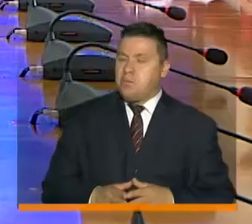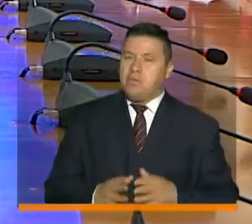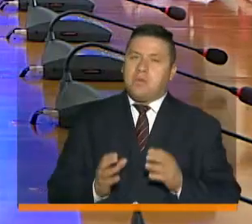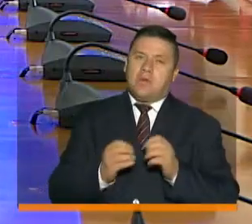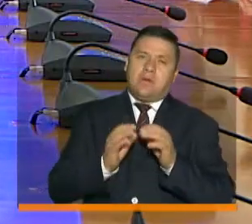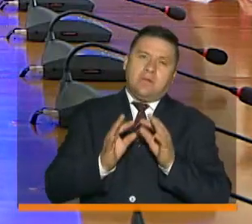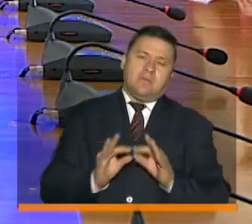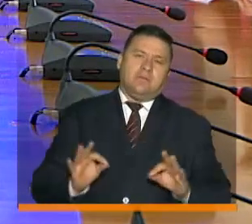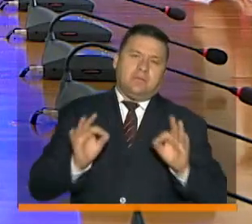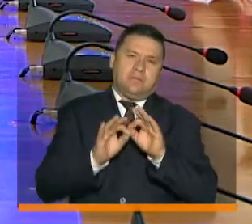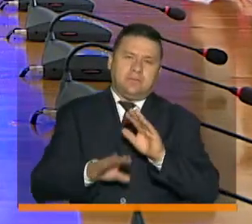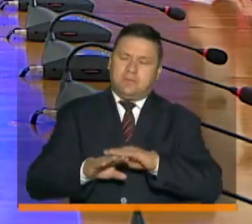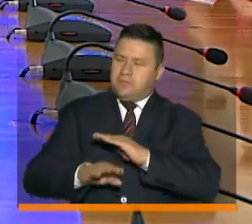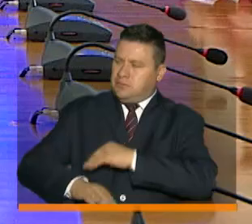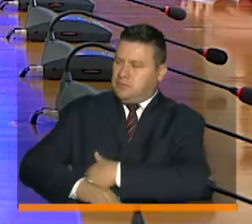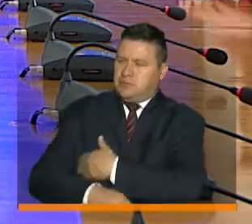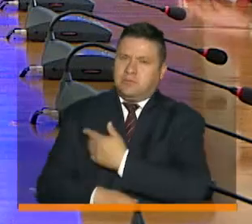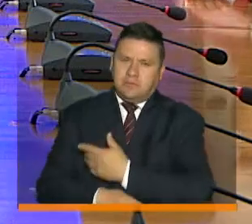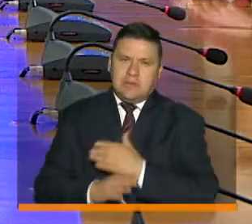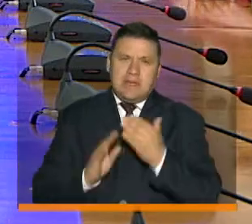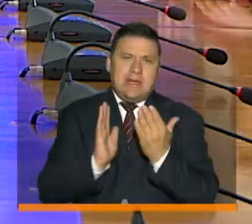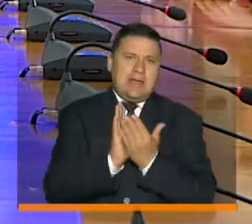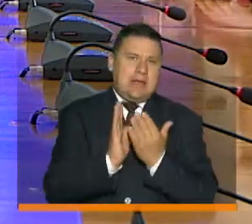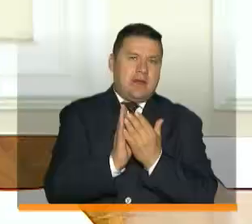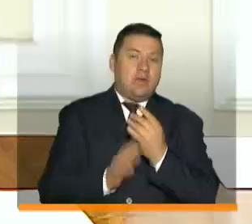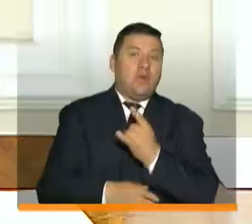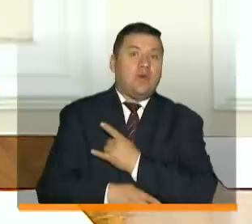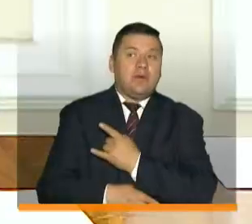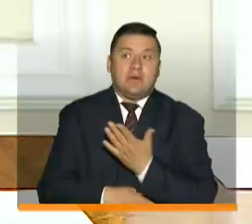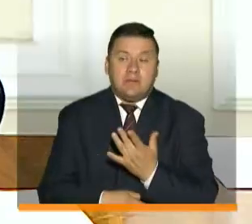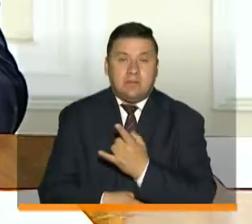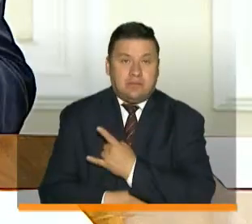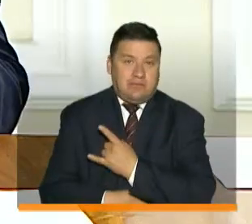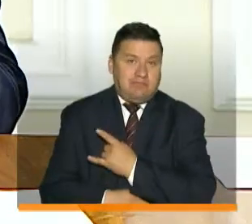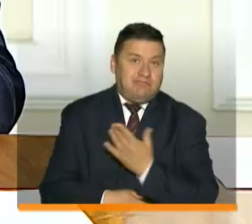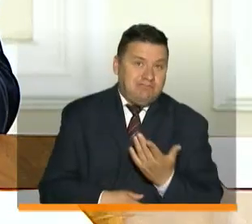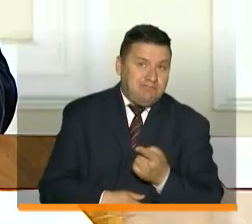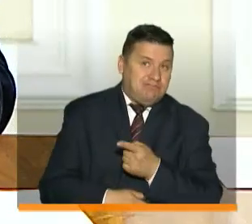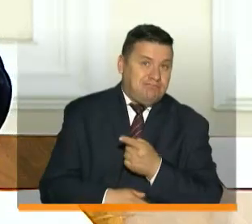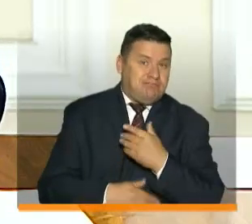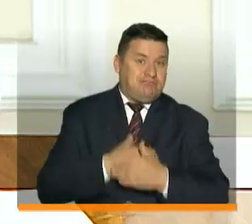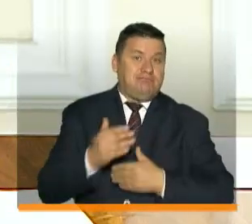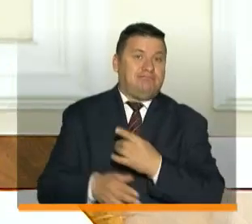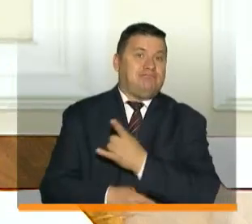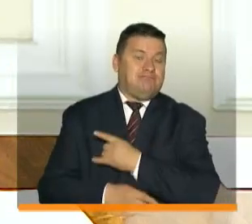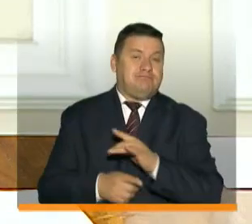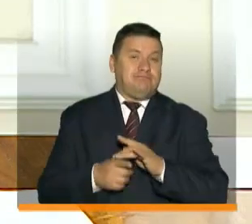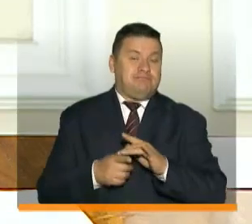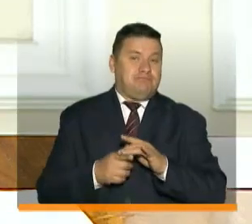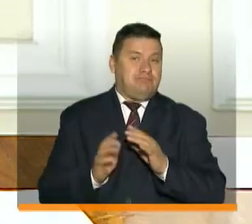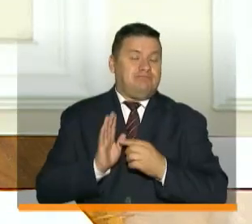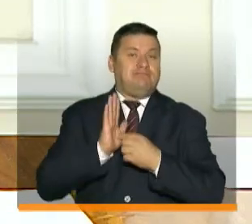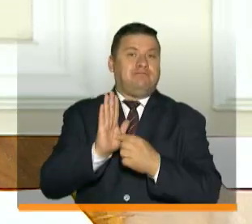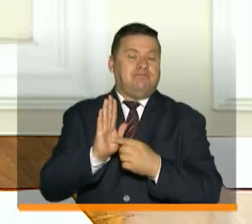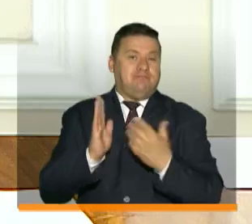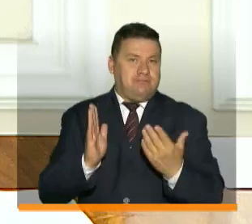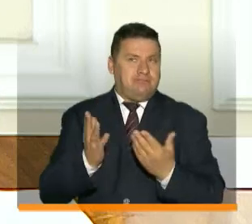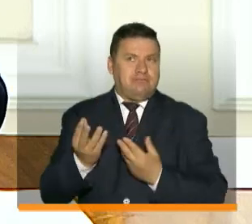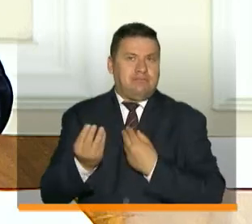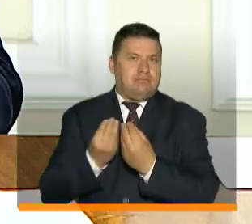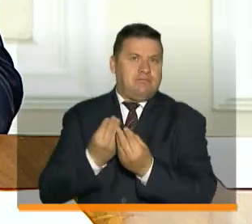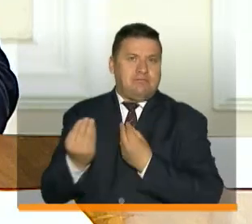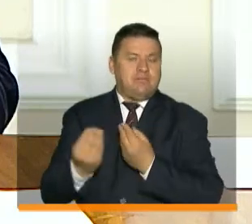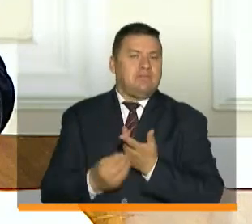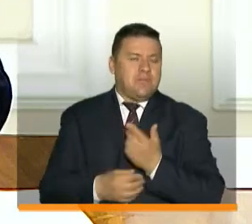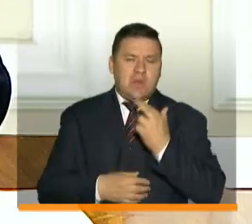también importante, ministra, tiene que ver con la educación superior. Las universidades también que han venido aplicando el modelo de